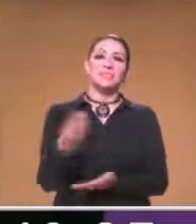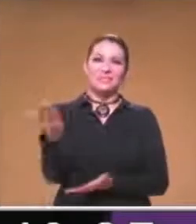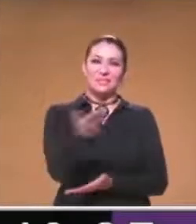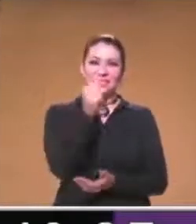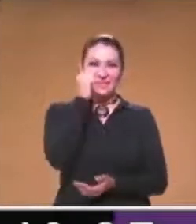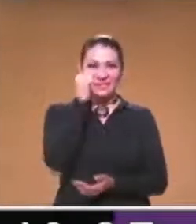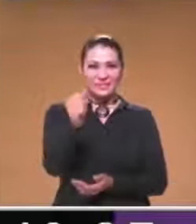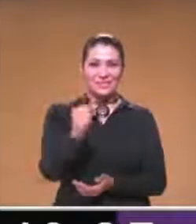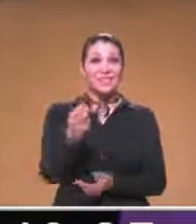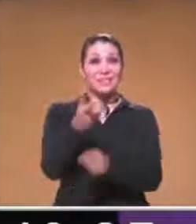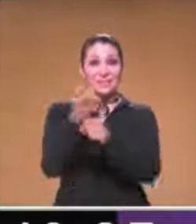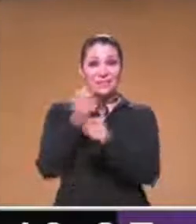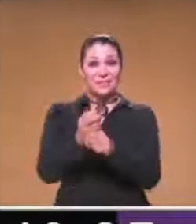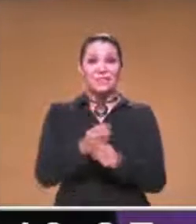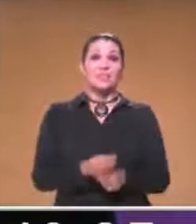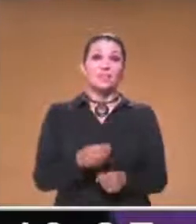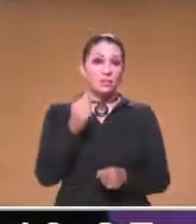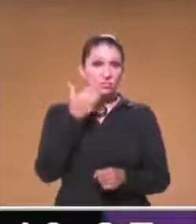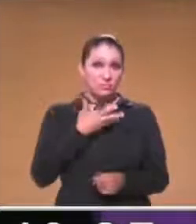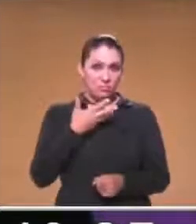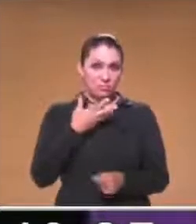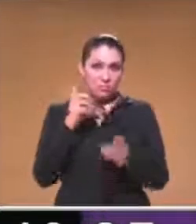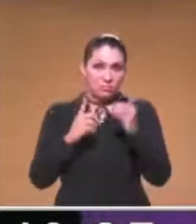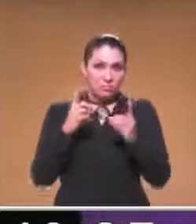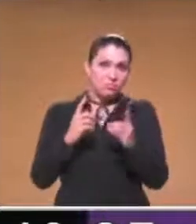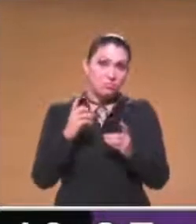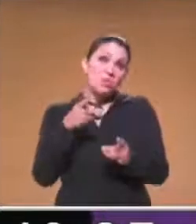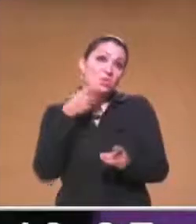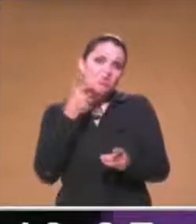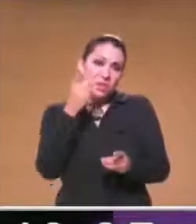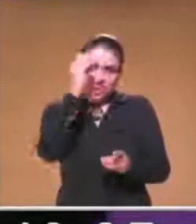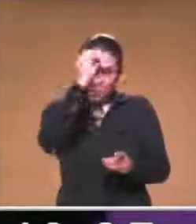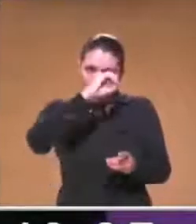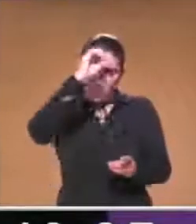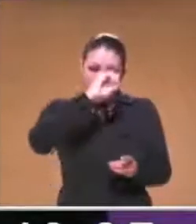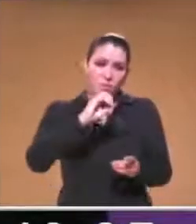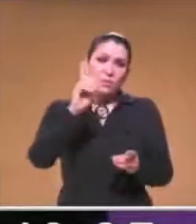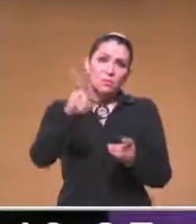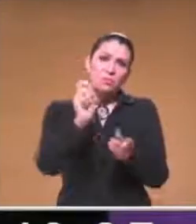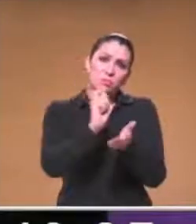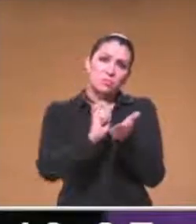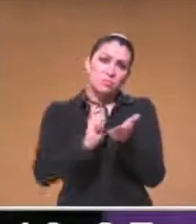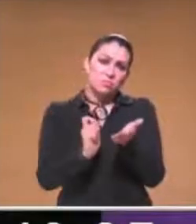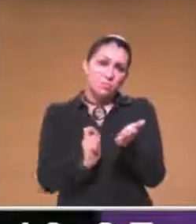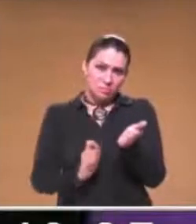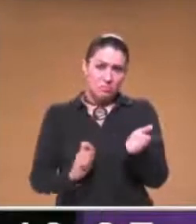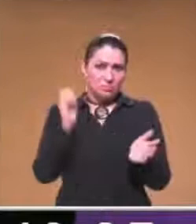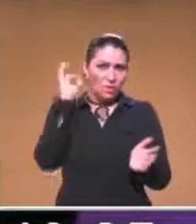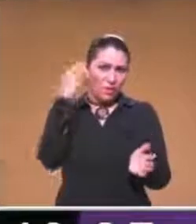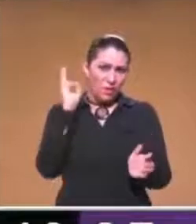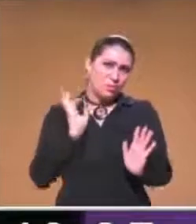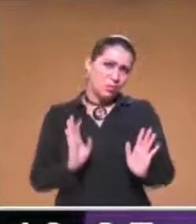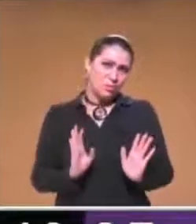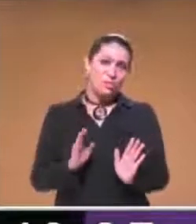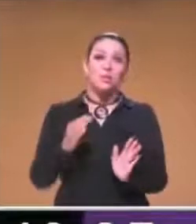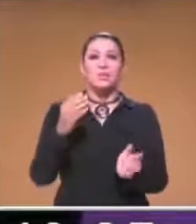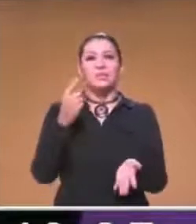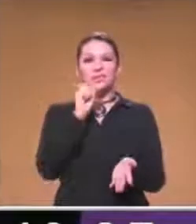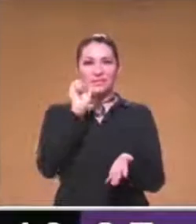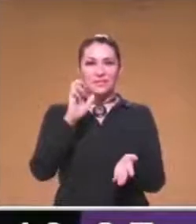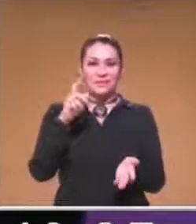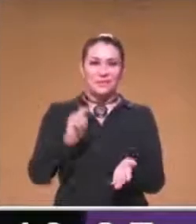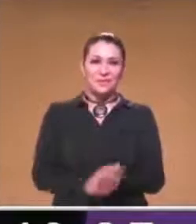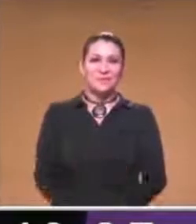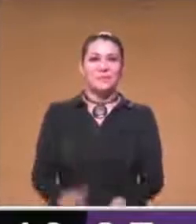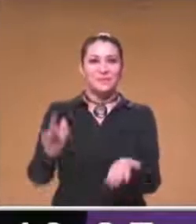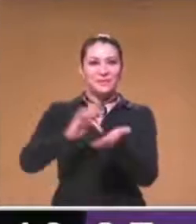atención y te invito a que si tienes algún comentario que hacer, nos lo hagas saber a través de las redes sociales del Canal 28 o de la Secretaría de Educación.